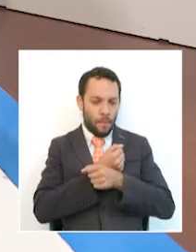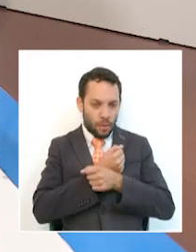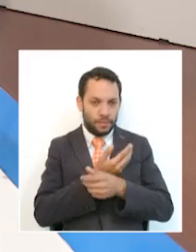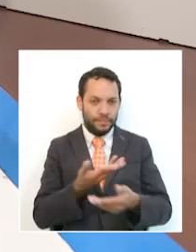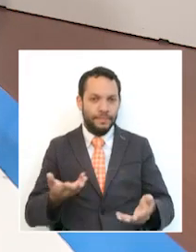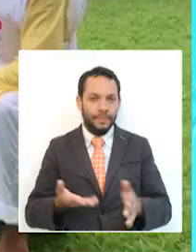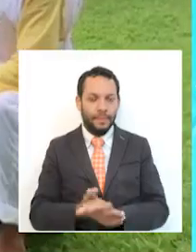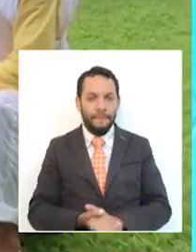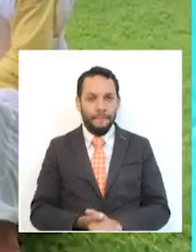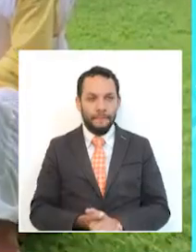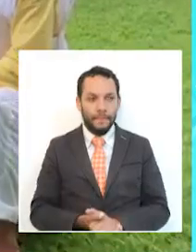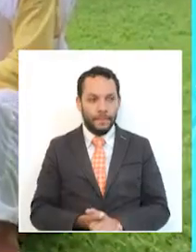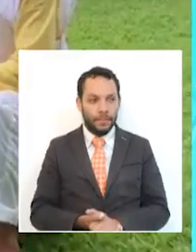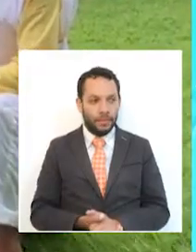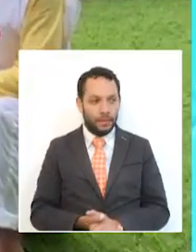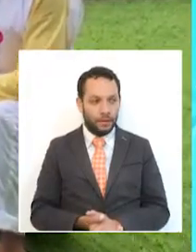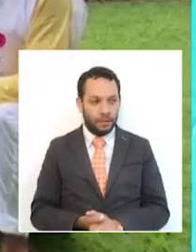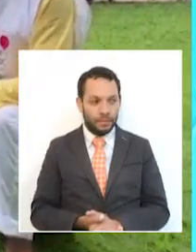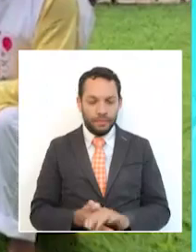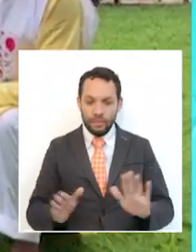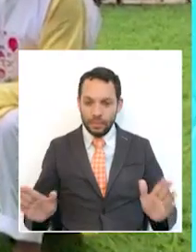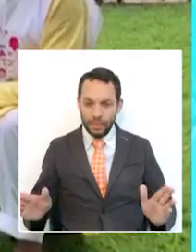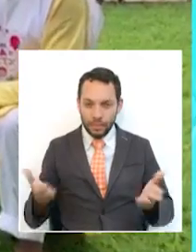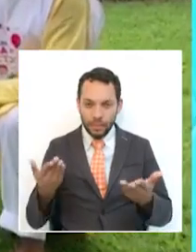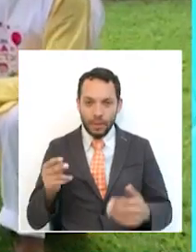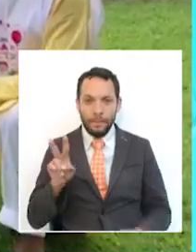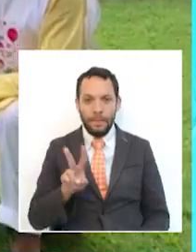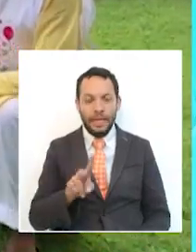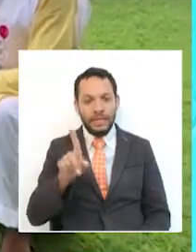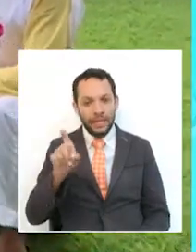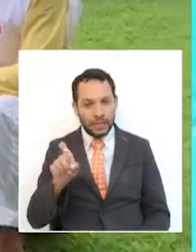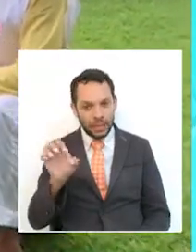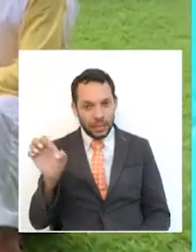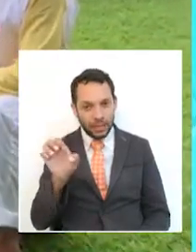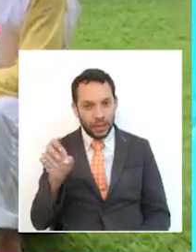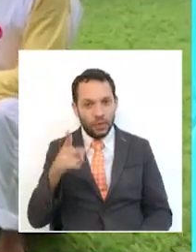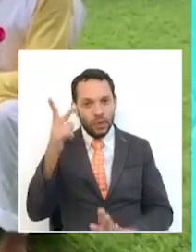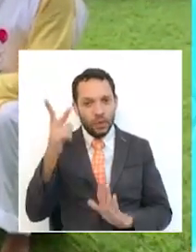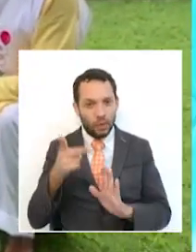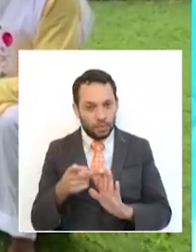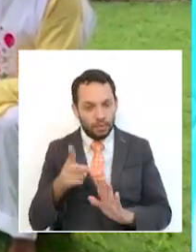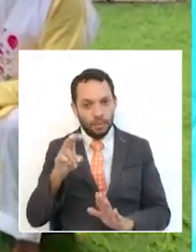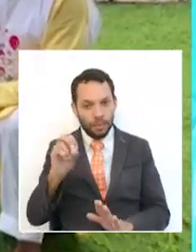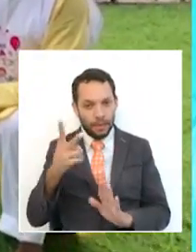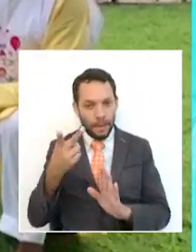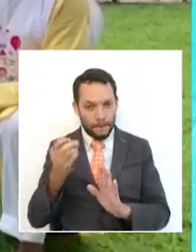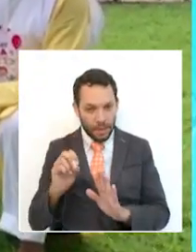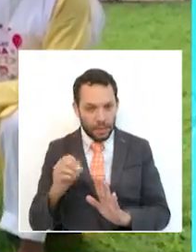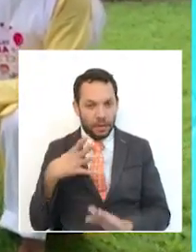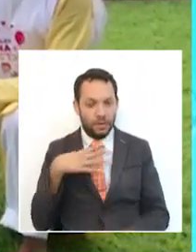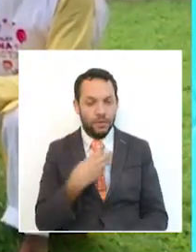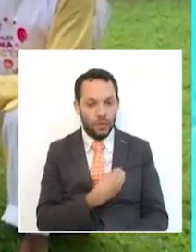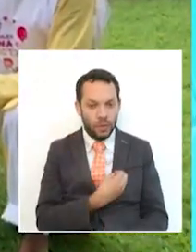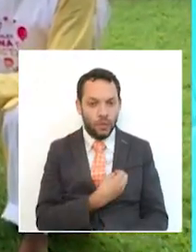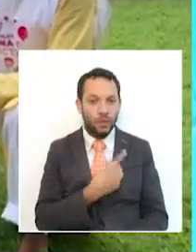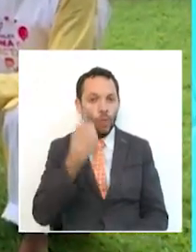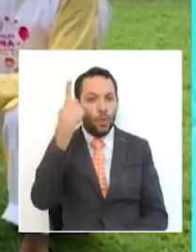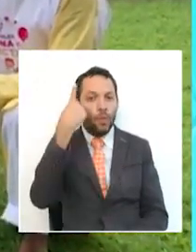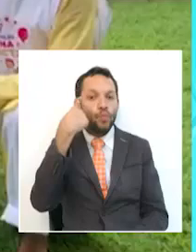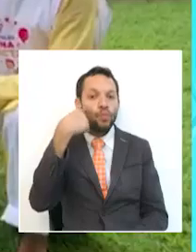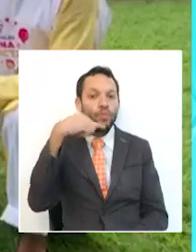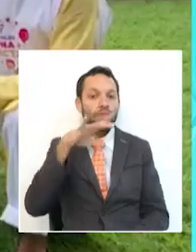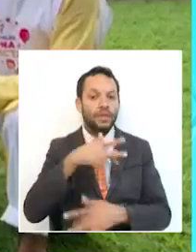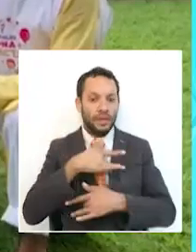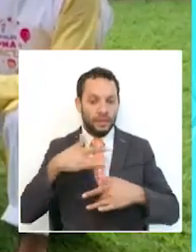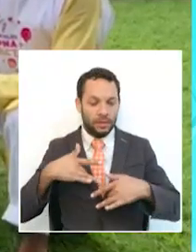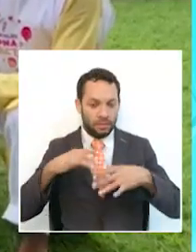alma es 26 de enero del 2020 estamos en un día para tu alma también estamos siguiendo la